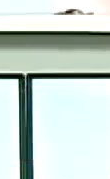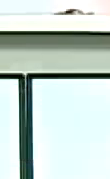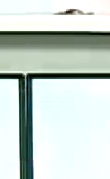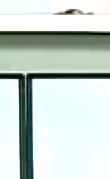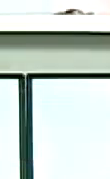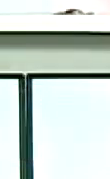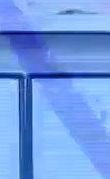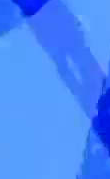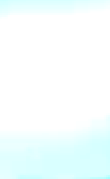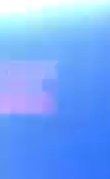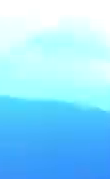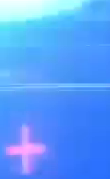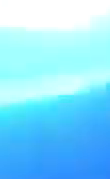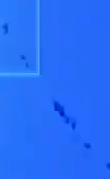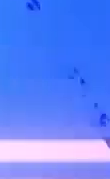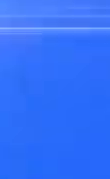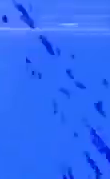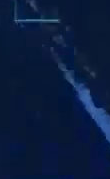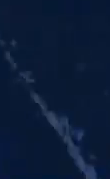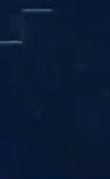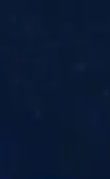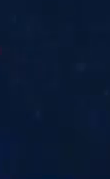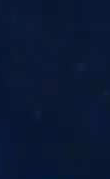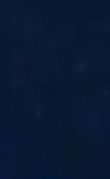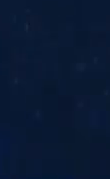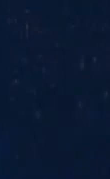Adelante, Zulia.